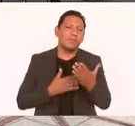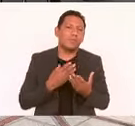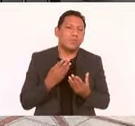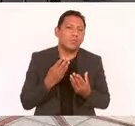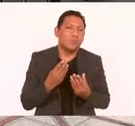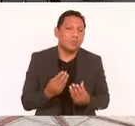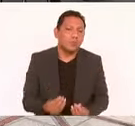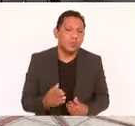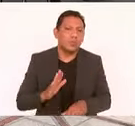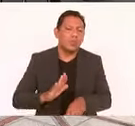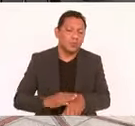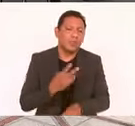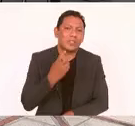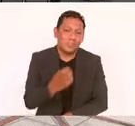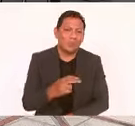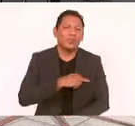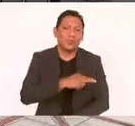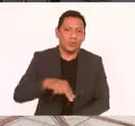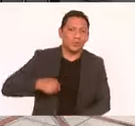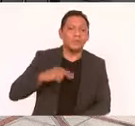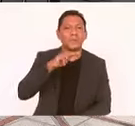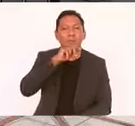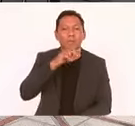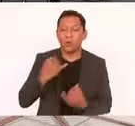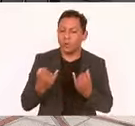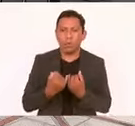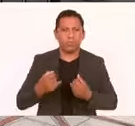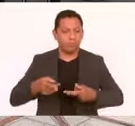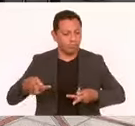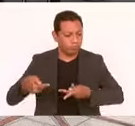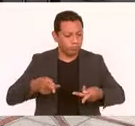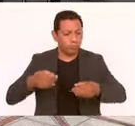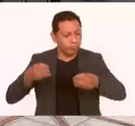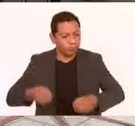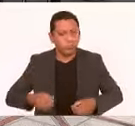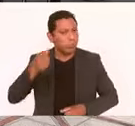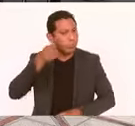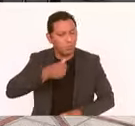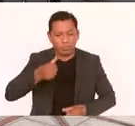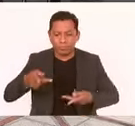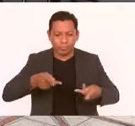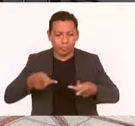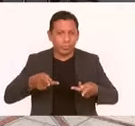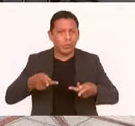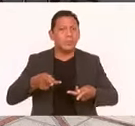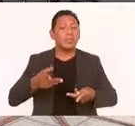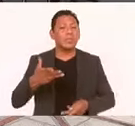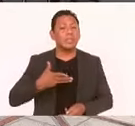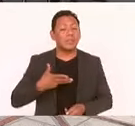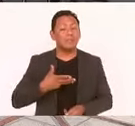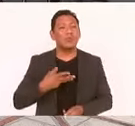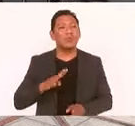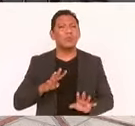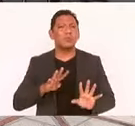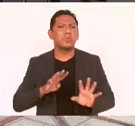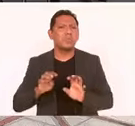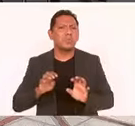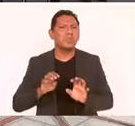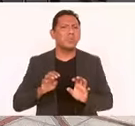eso nos preocupa mucho y nos ocupa que todavía tenemos cerca de 900 de